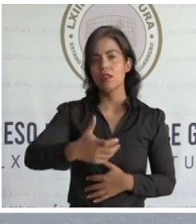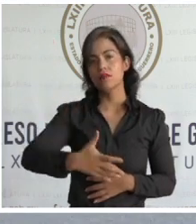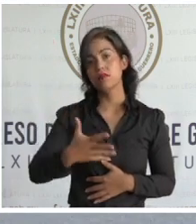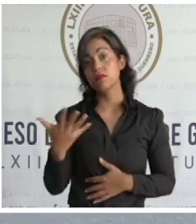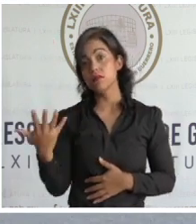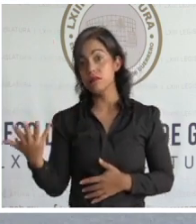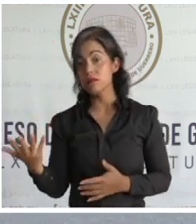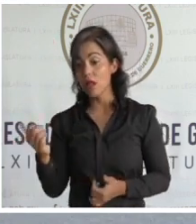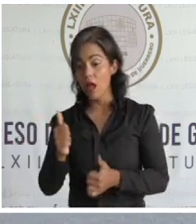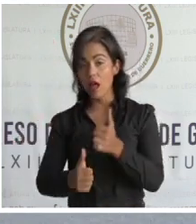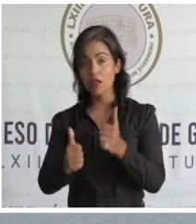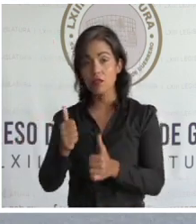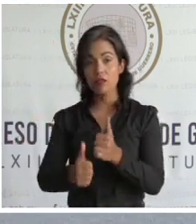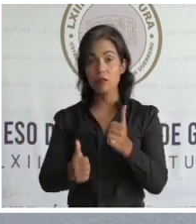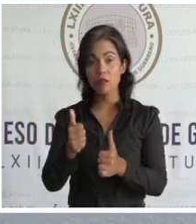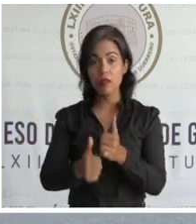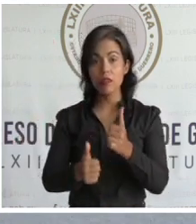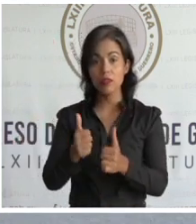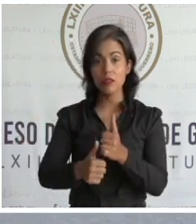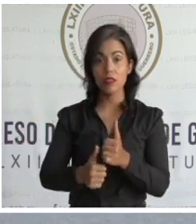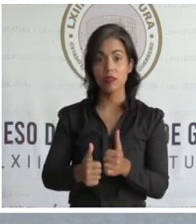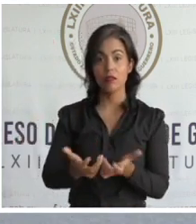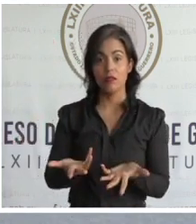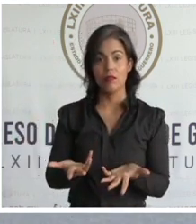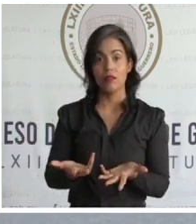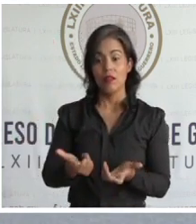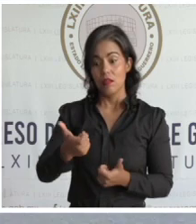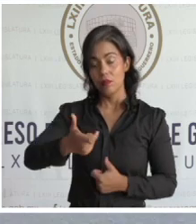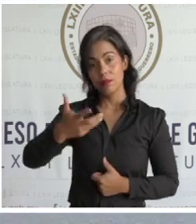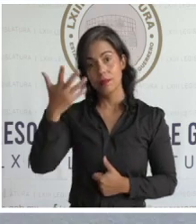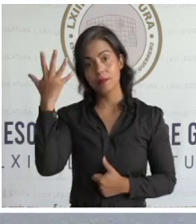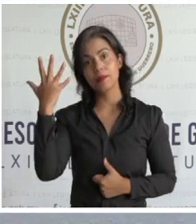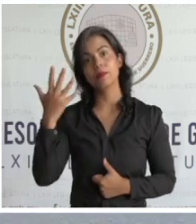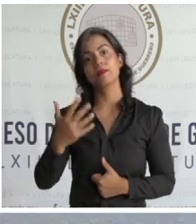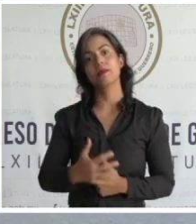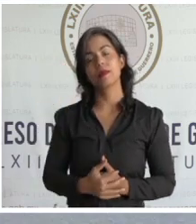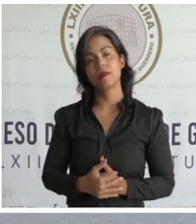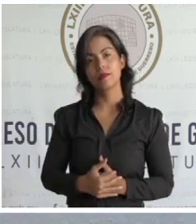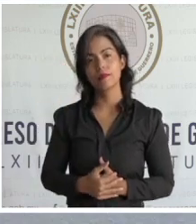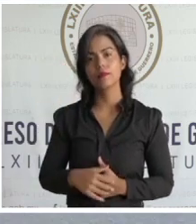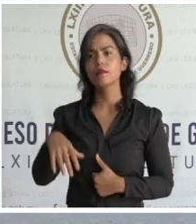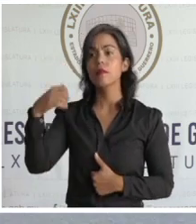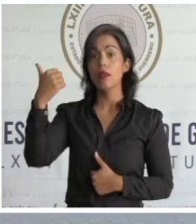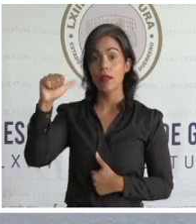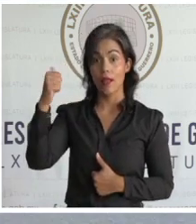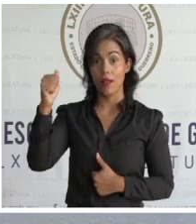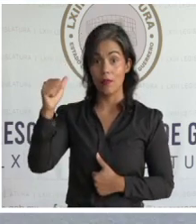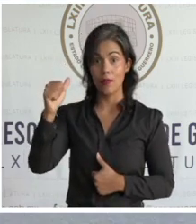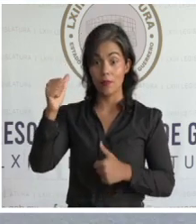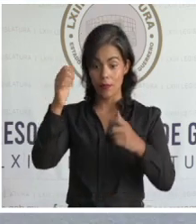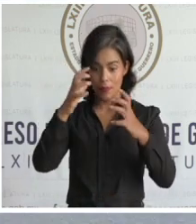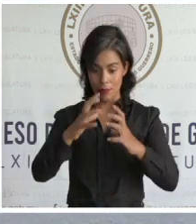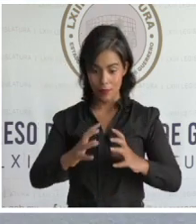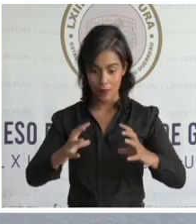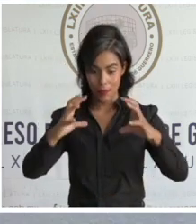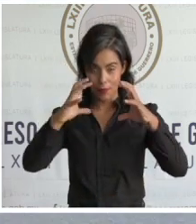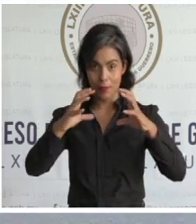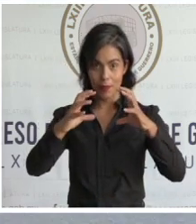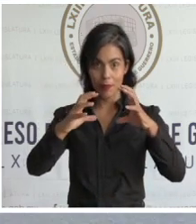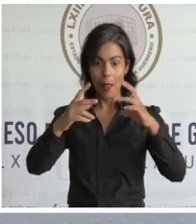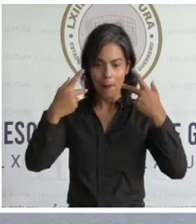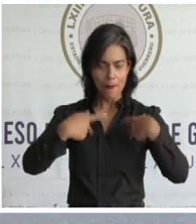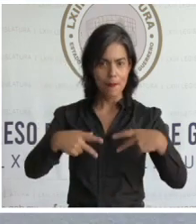México y descuidada. Las playas de Acapulco se han posicionado mundialmente como uno de